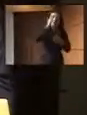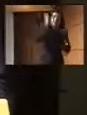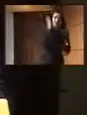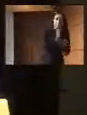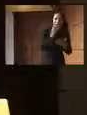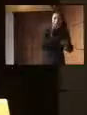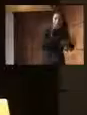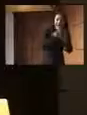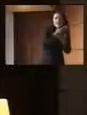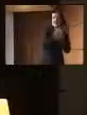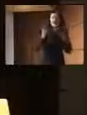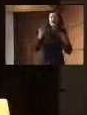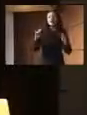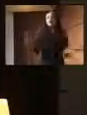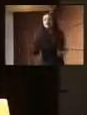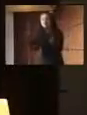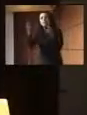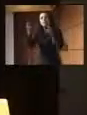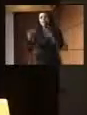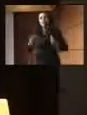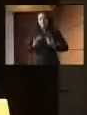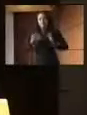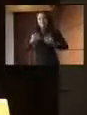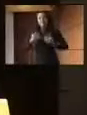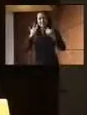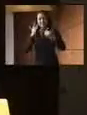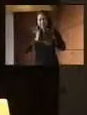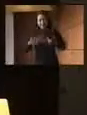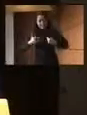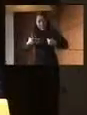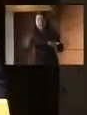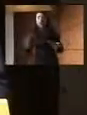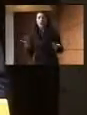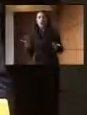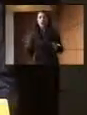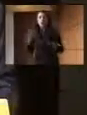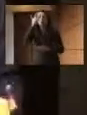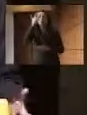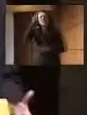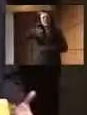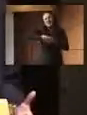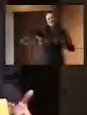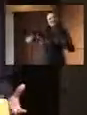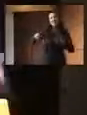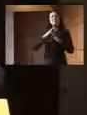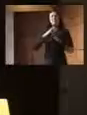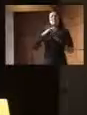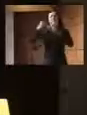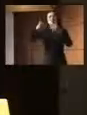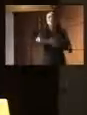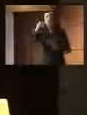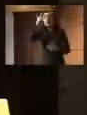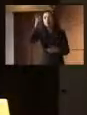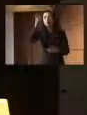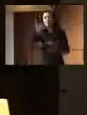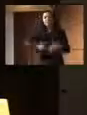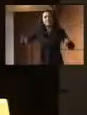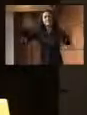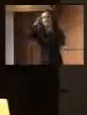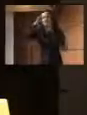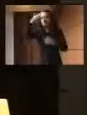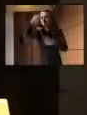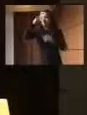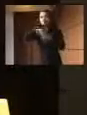fomentar una maternidad saludable. ¿Por qué tenemos que utilizar el término de prevención de la discapacidad? Es innecesario y a mí me parece sumamente